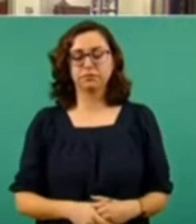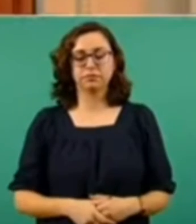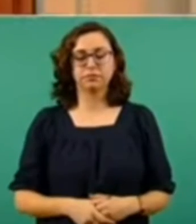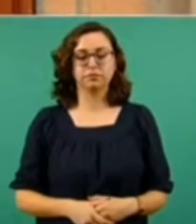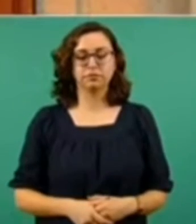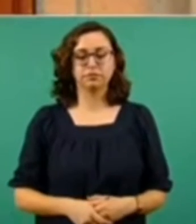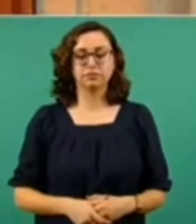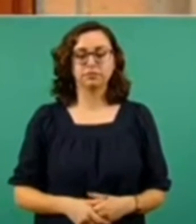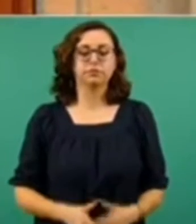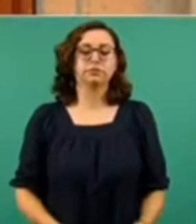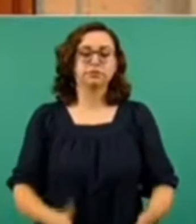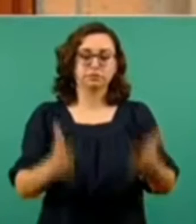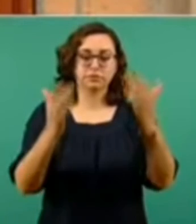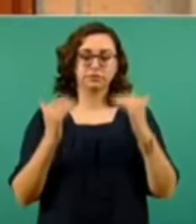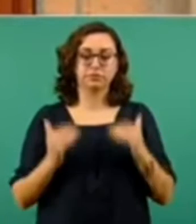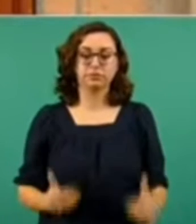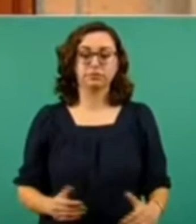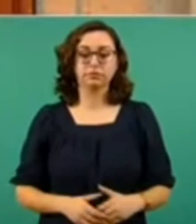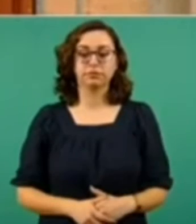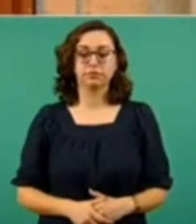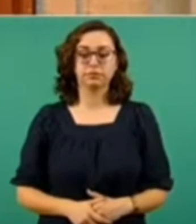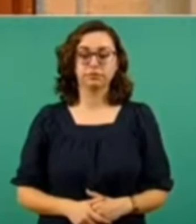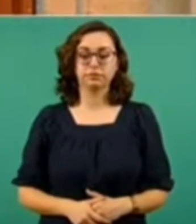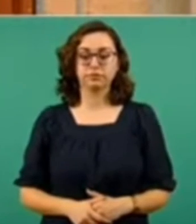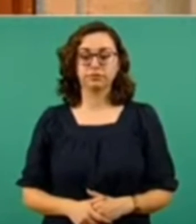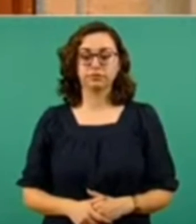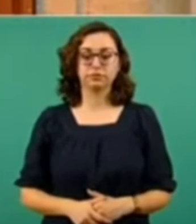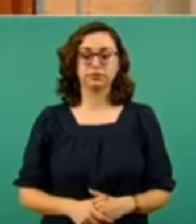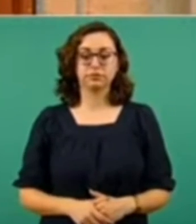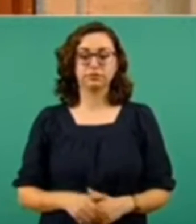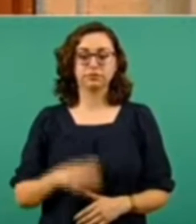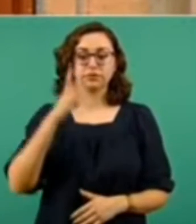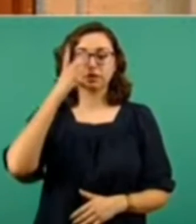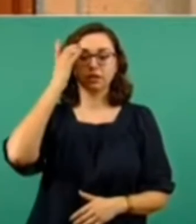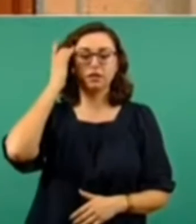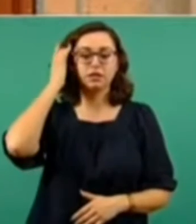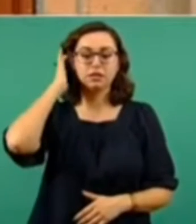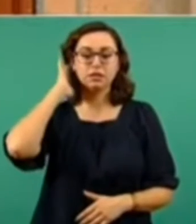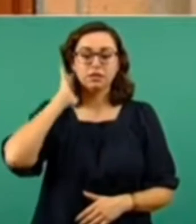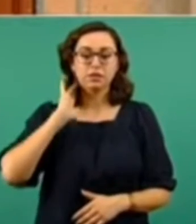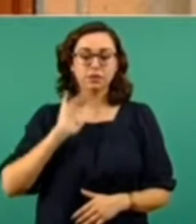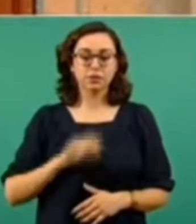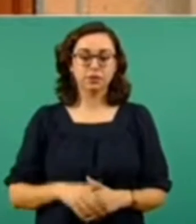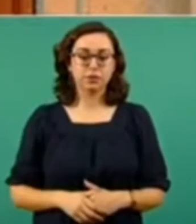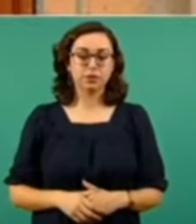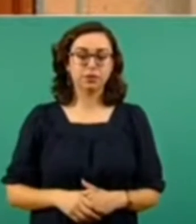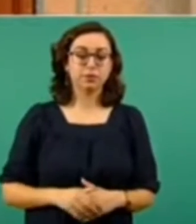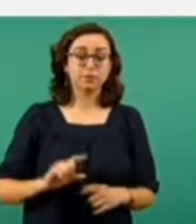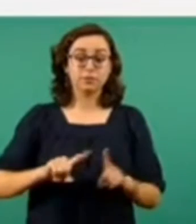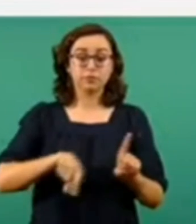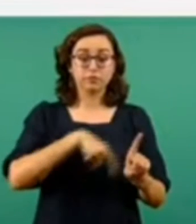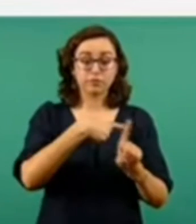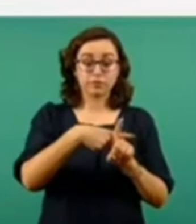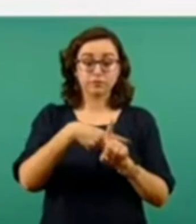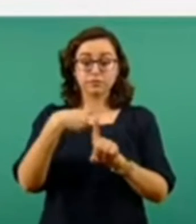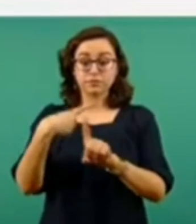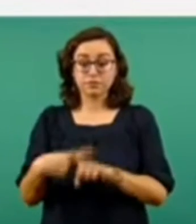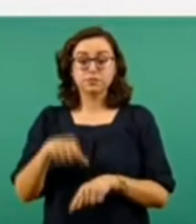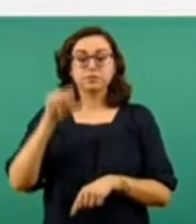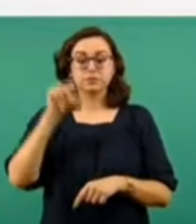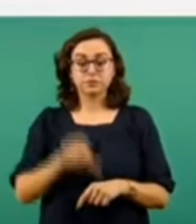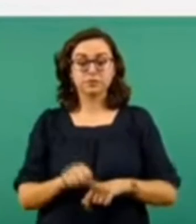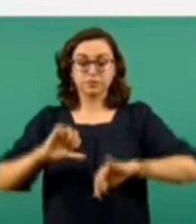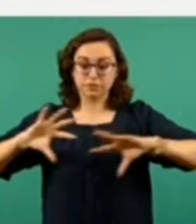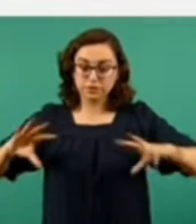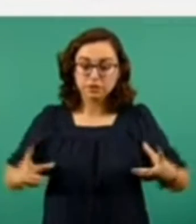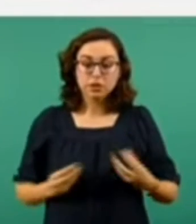la siguiente diapositiva, obviamente sumamos estas 2 embarques que llegaron el día de hoy